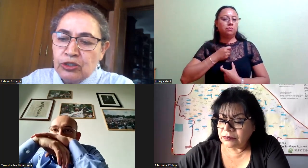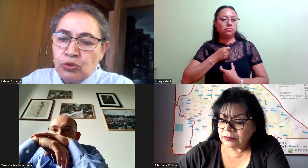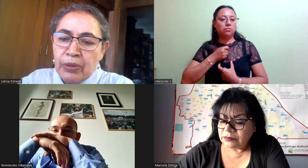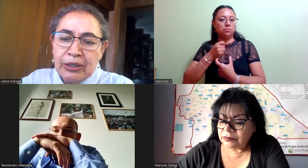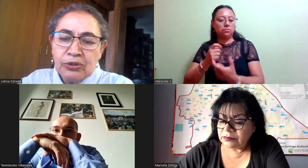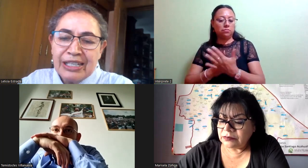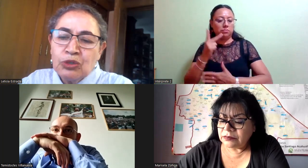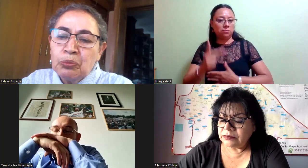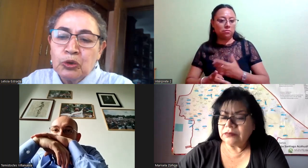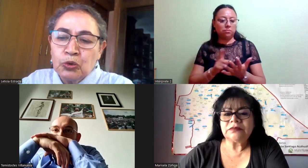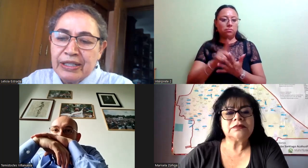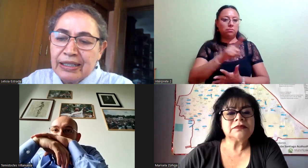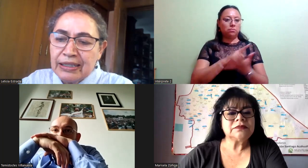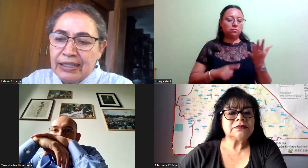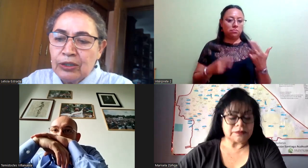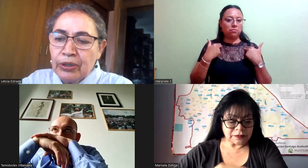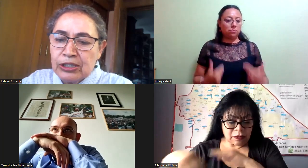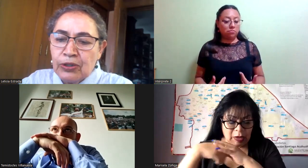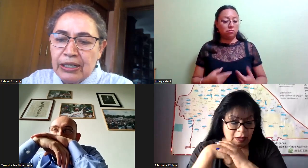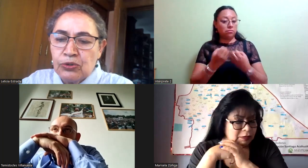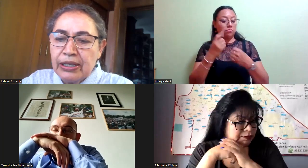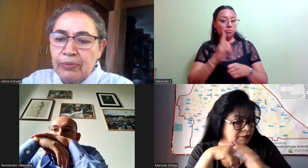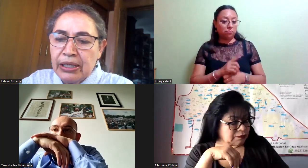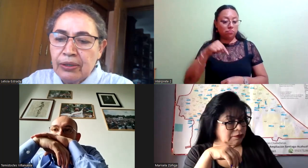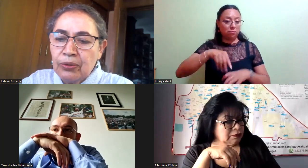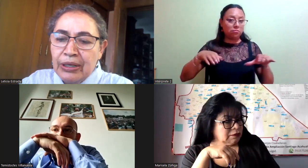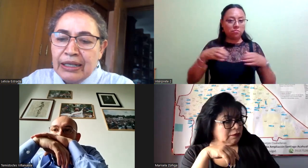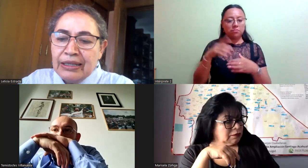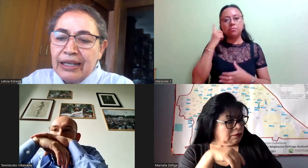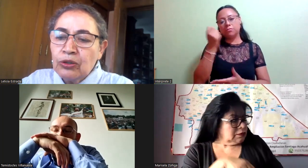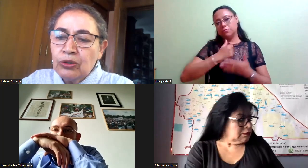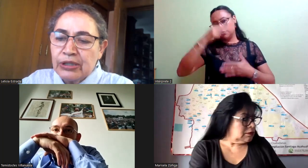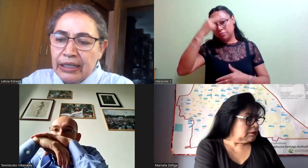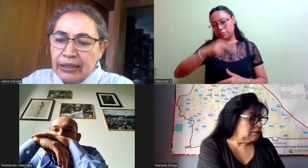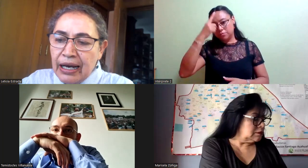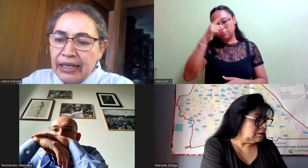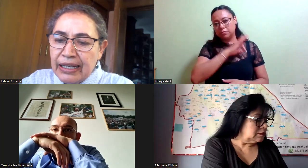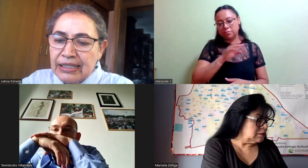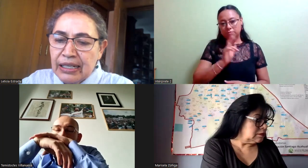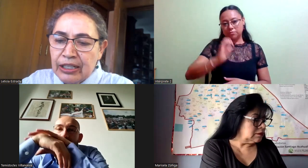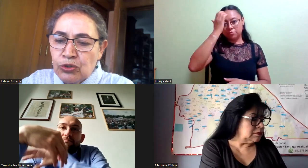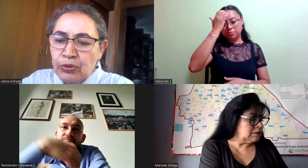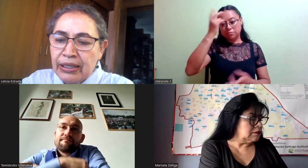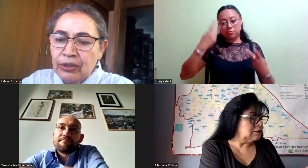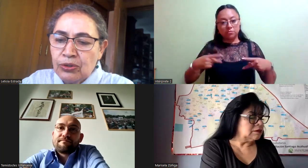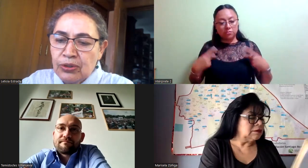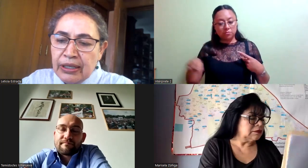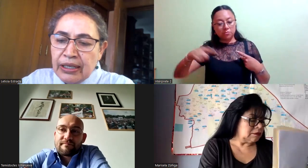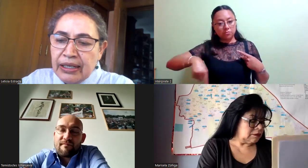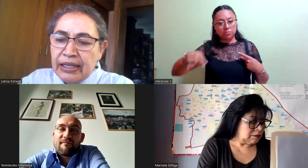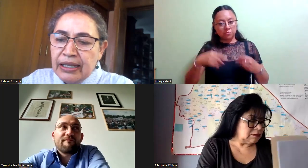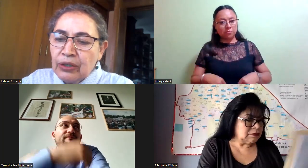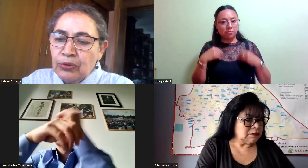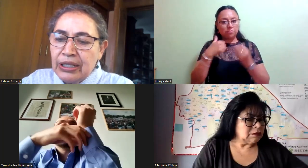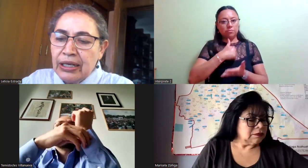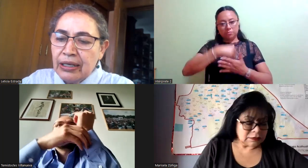los derechos humanos es una oportunidad que tiene el Congreso de la Ciudad de México de reconocer a aquellas y aquellos ciudadanos